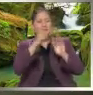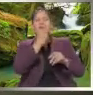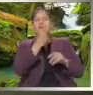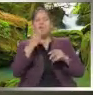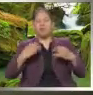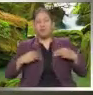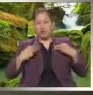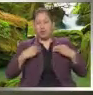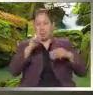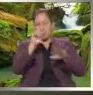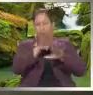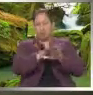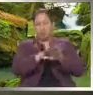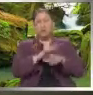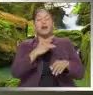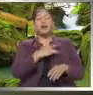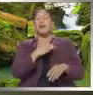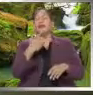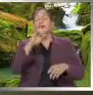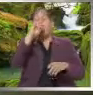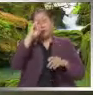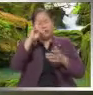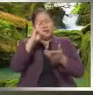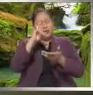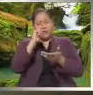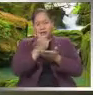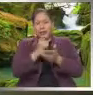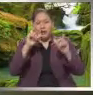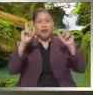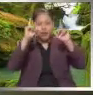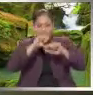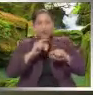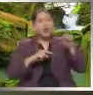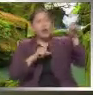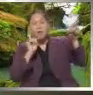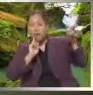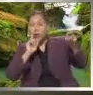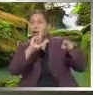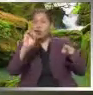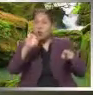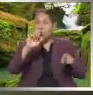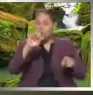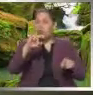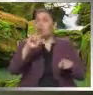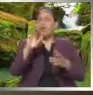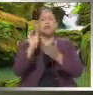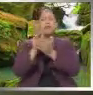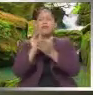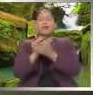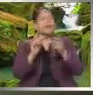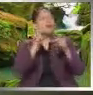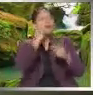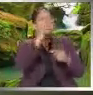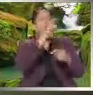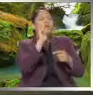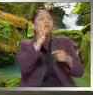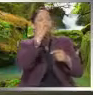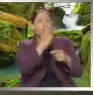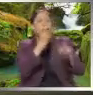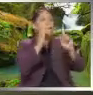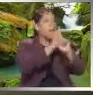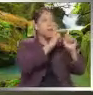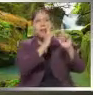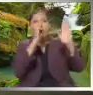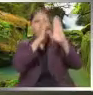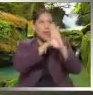tlalpeño que se enamoró perdidamente de ella, y por más que le decían, oye, es La Llorona, este cuate decía, pero también es hermosa, y la persiguió por los